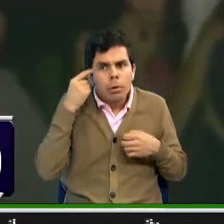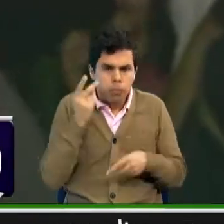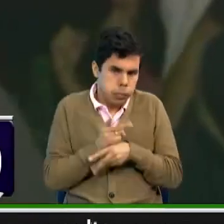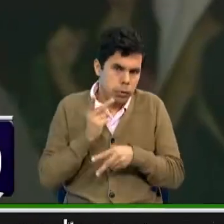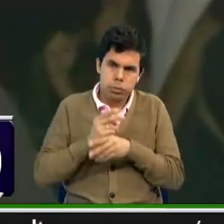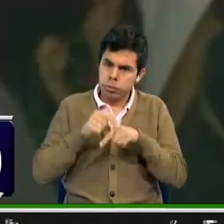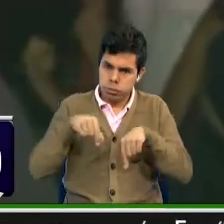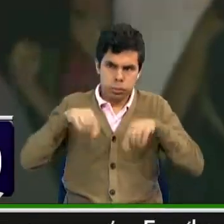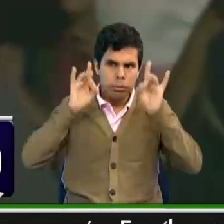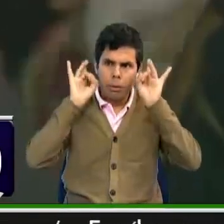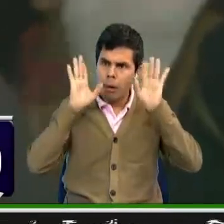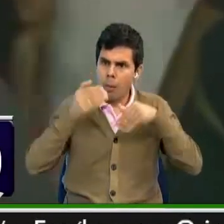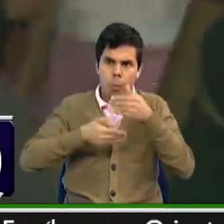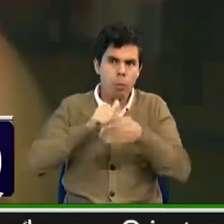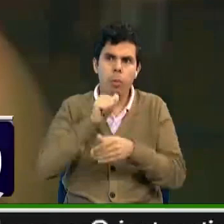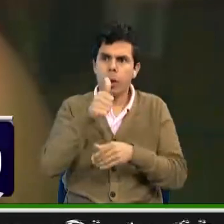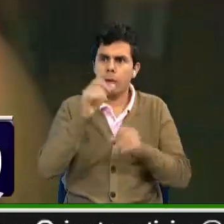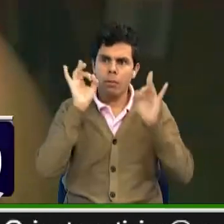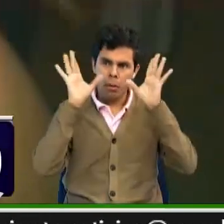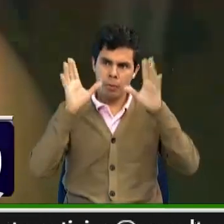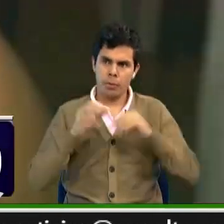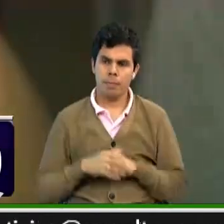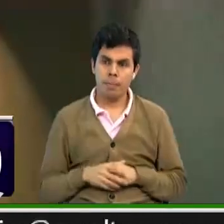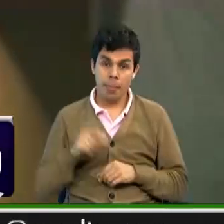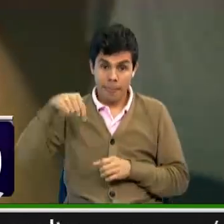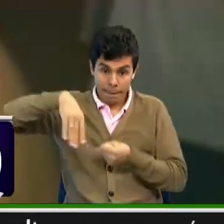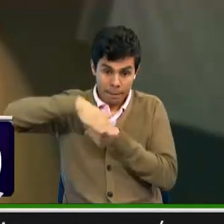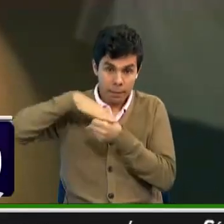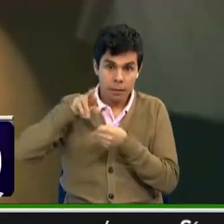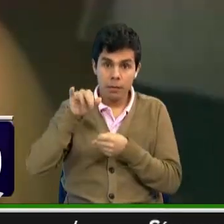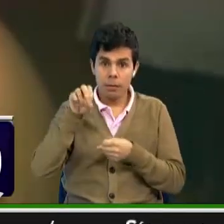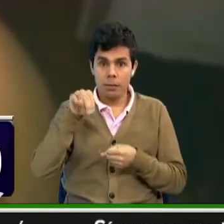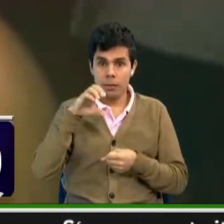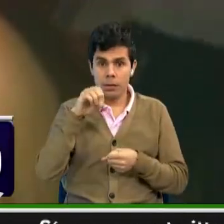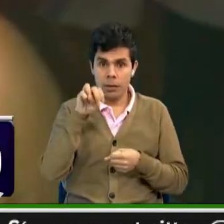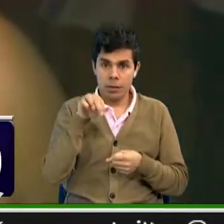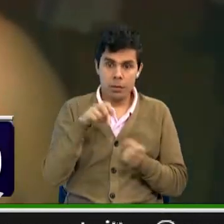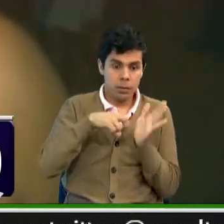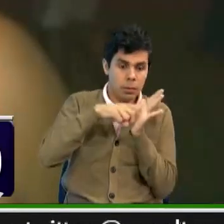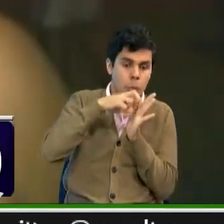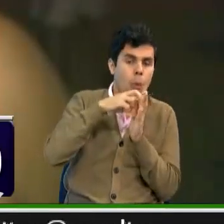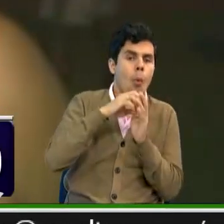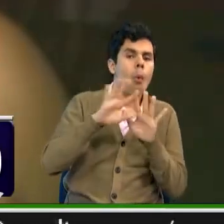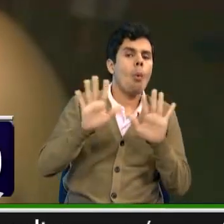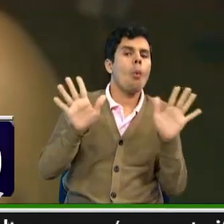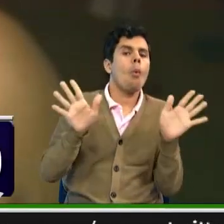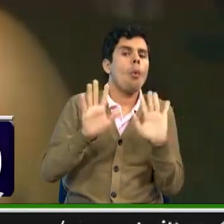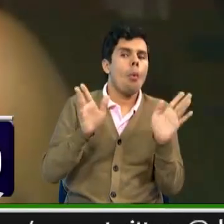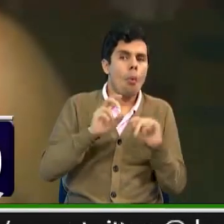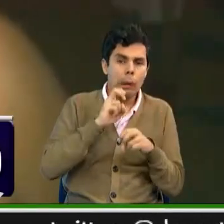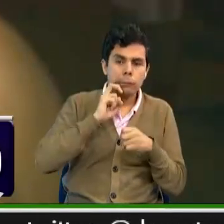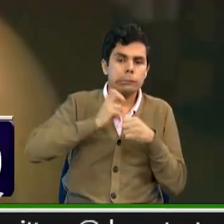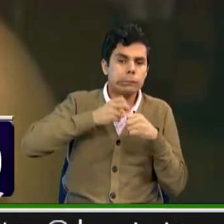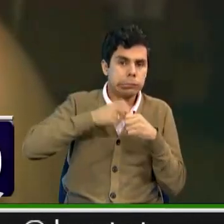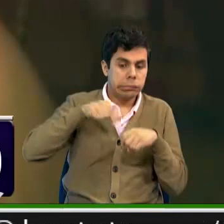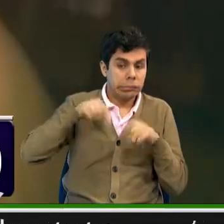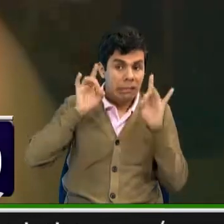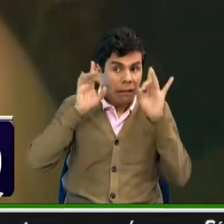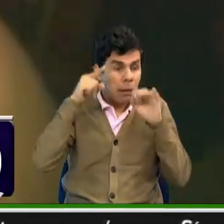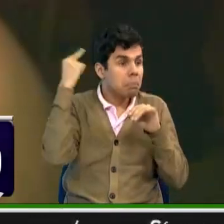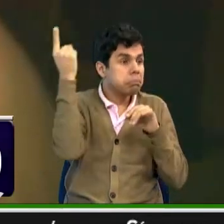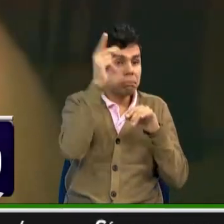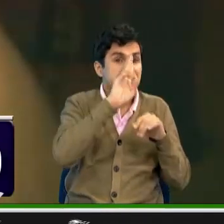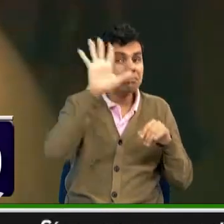Está terrible, se está poniendo terrible. Este barrio, Rincón de Girón, está muy catalogado a